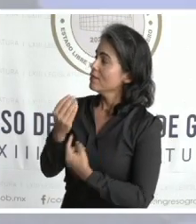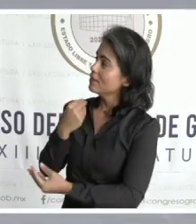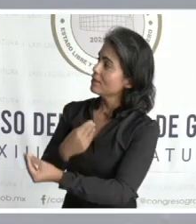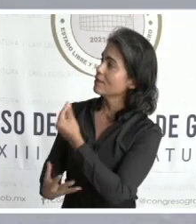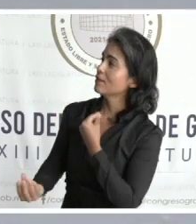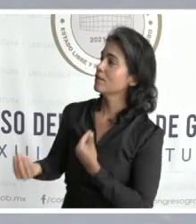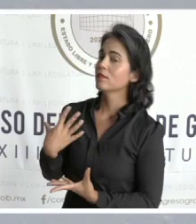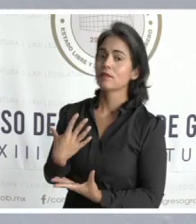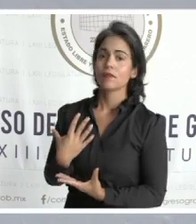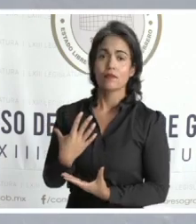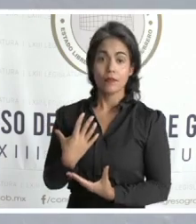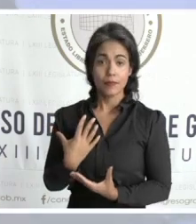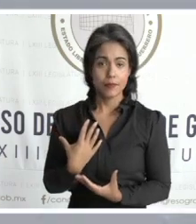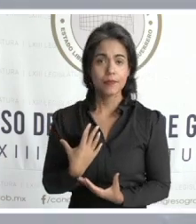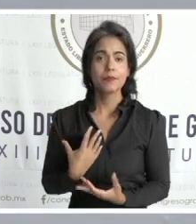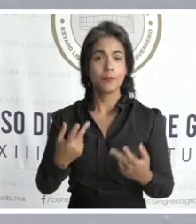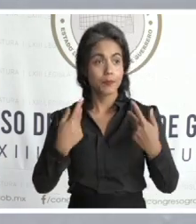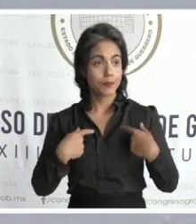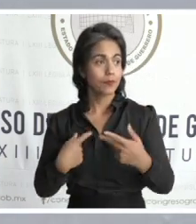quienes los rodean.